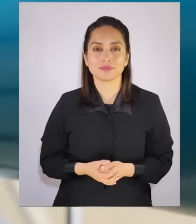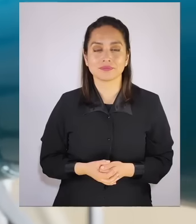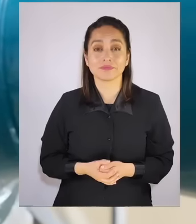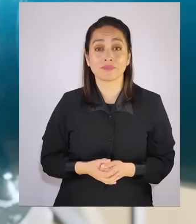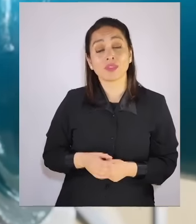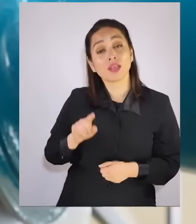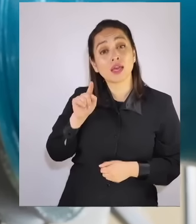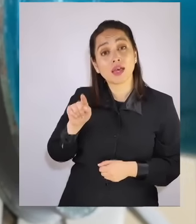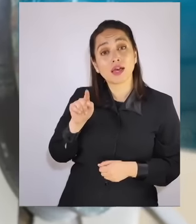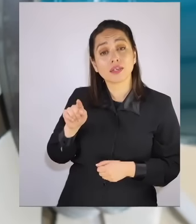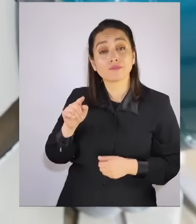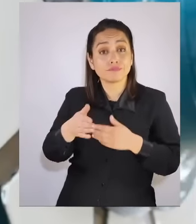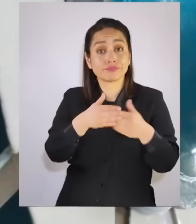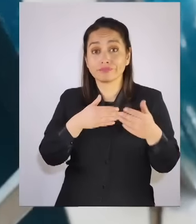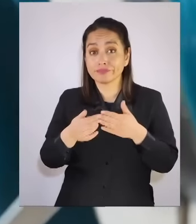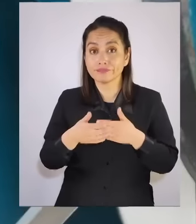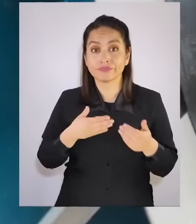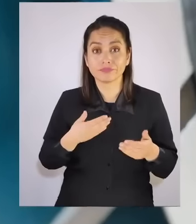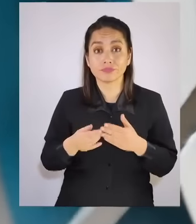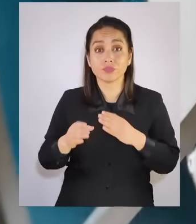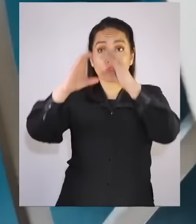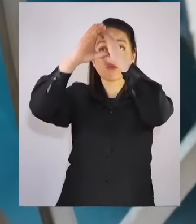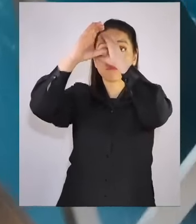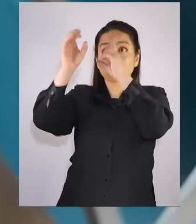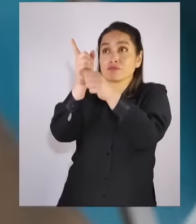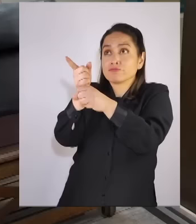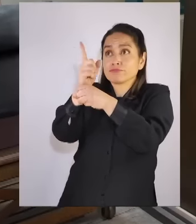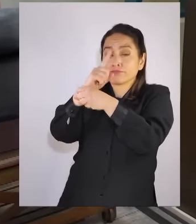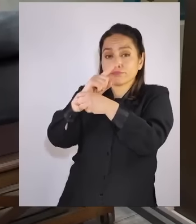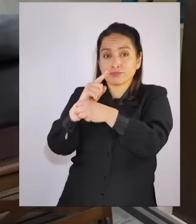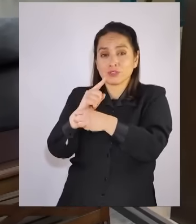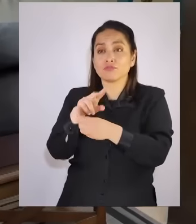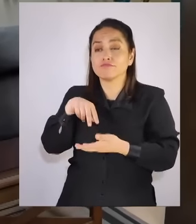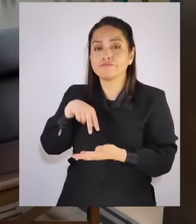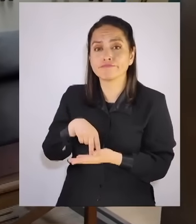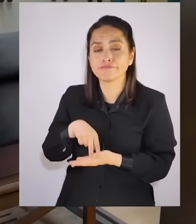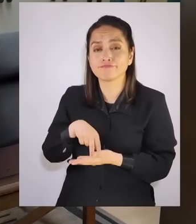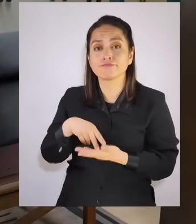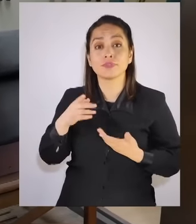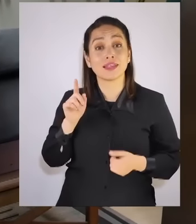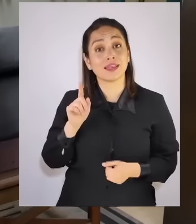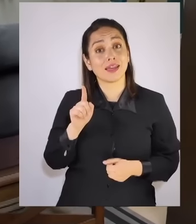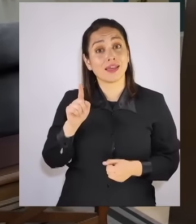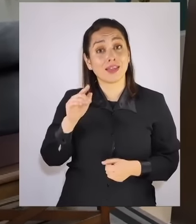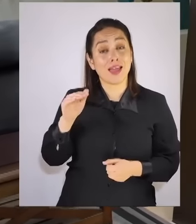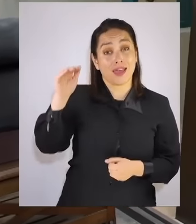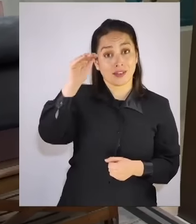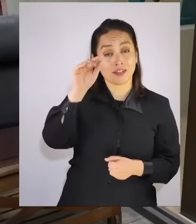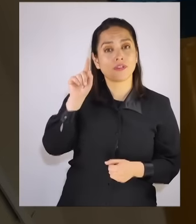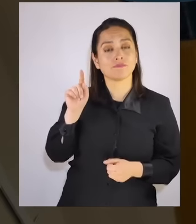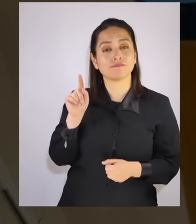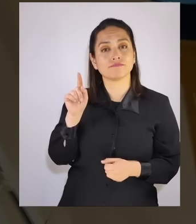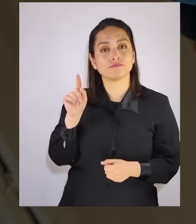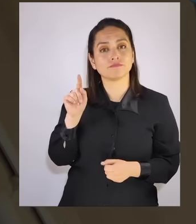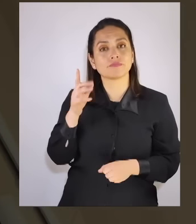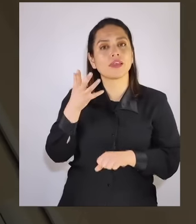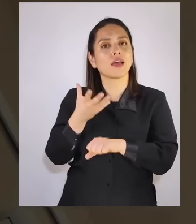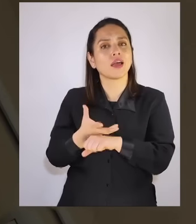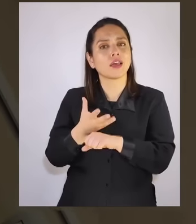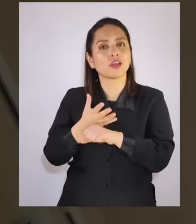Aquí estamos frente al telescopio de tránsito. Aquí en la parte superior